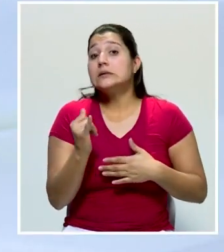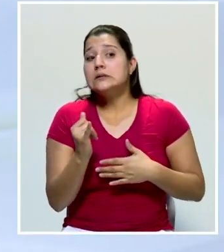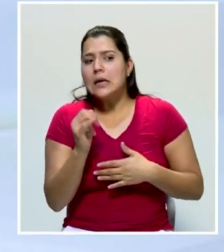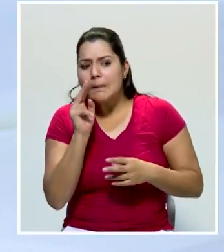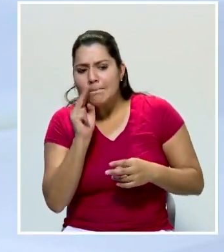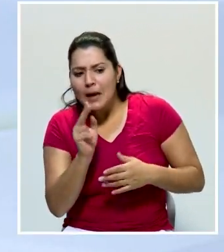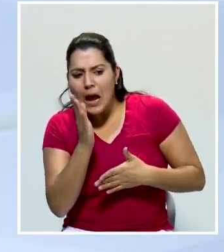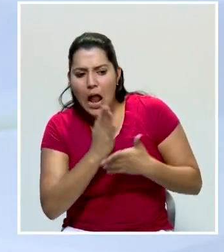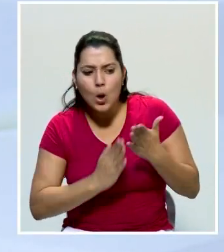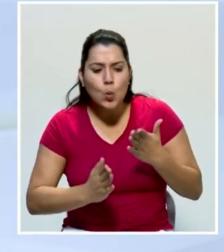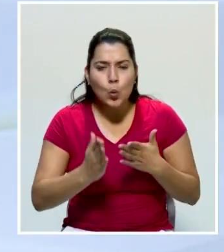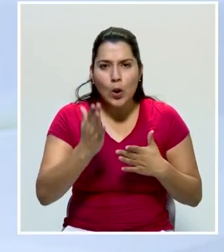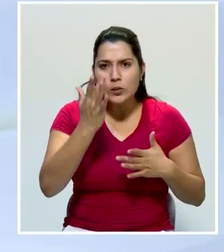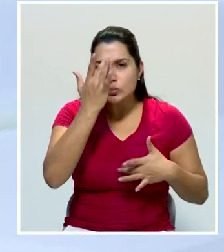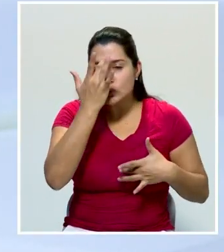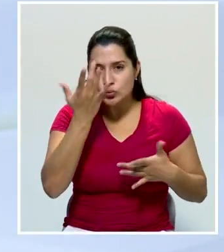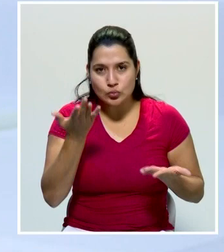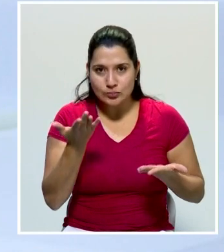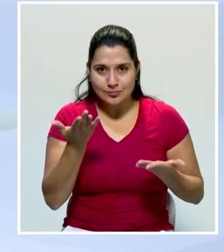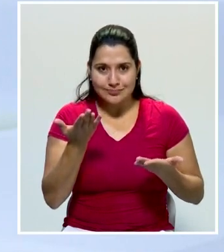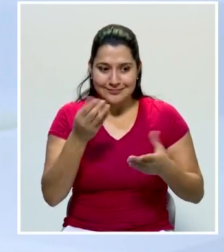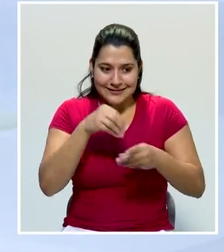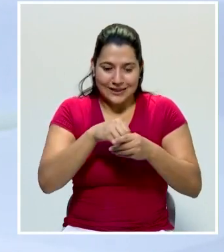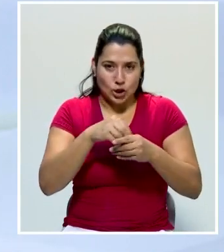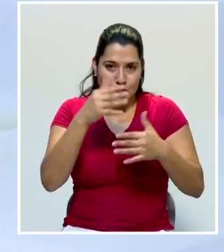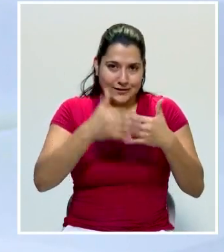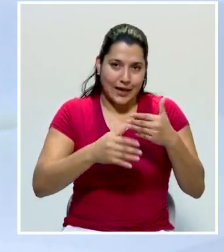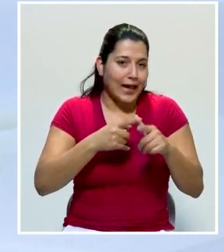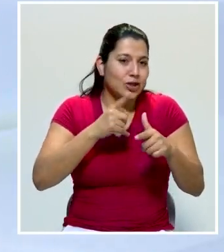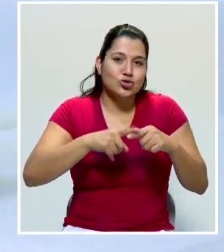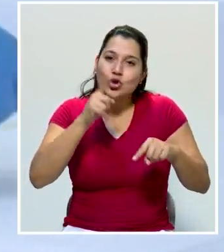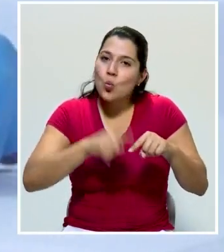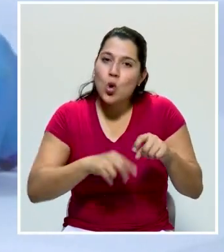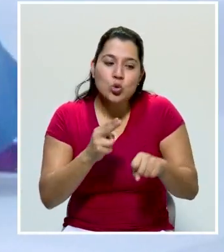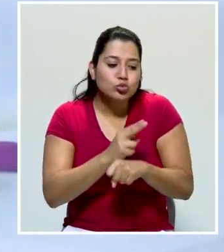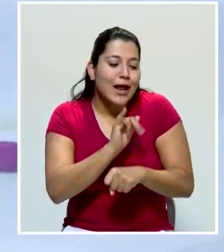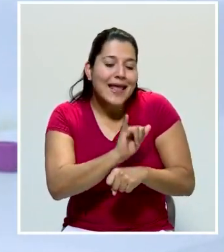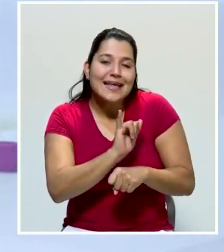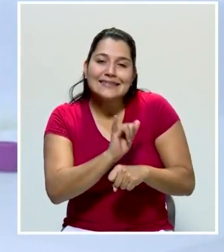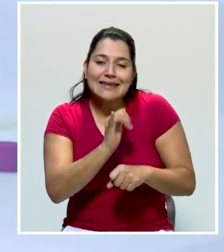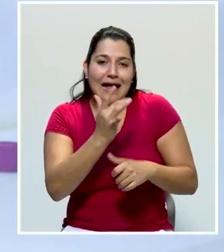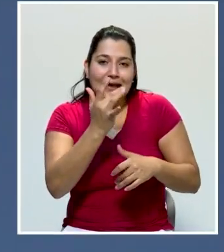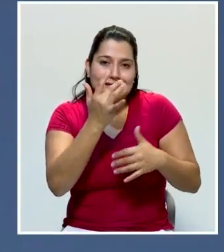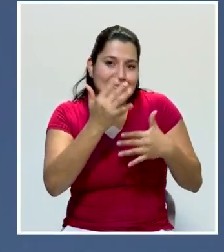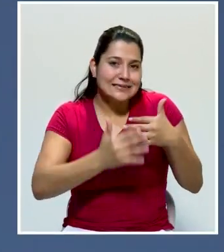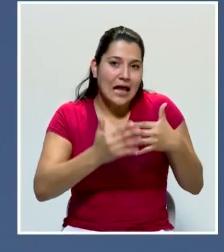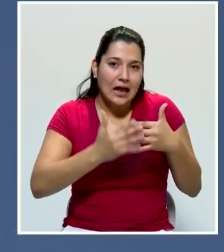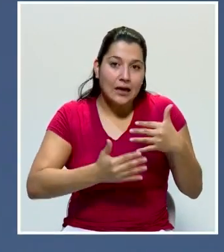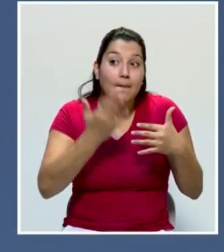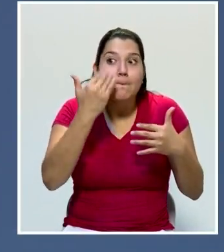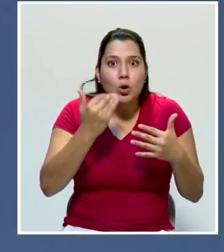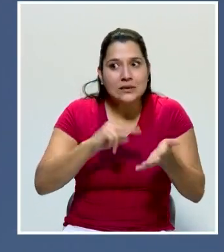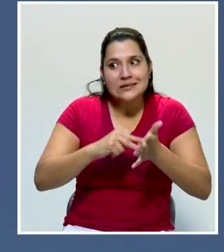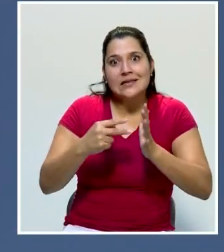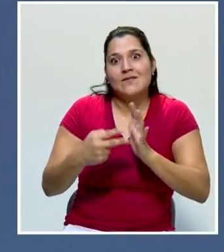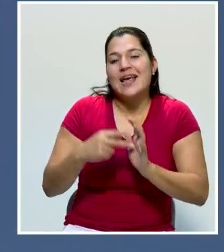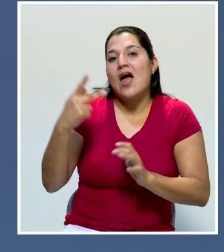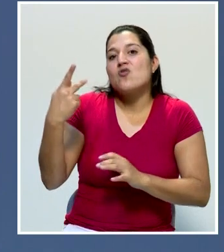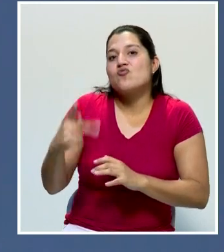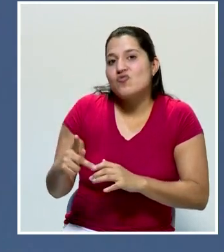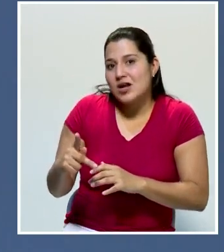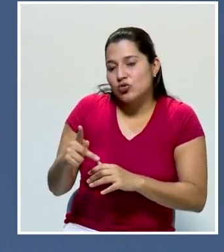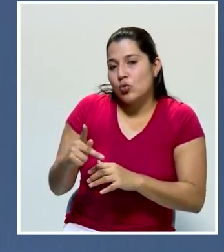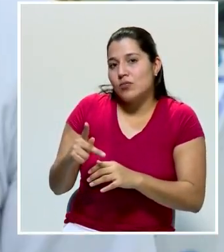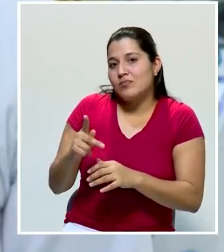en la sangre donada, este material no podrá ser utilizado en la elaboración del fármaco por el alto riesgo de infección que implicaría en la salud